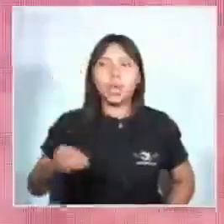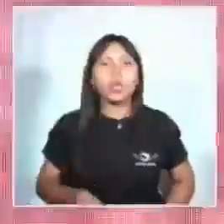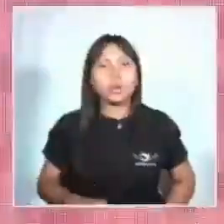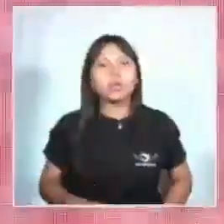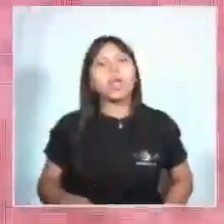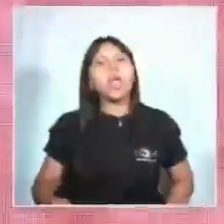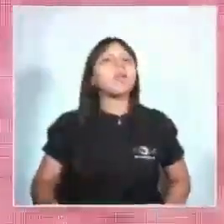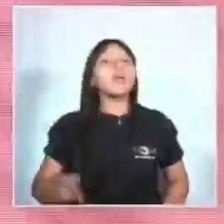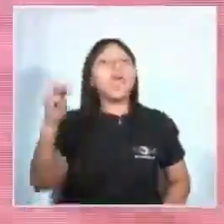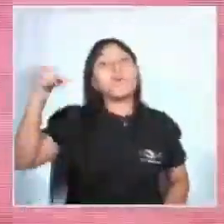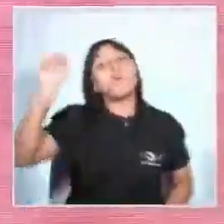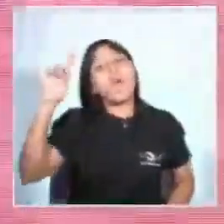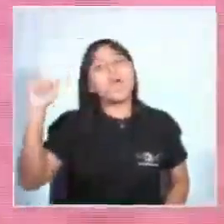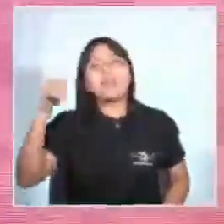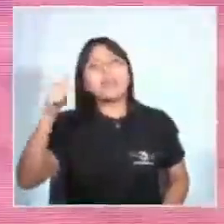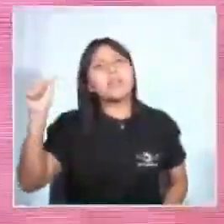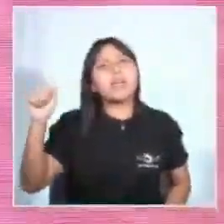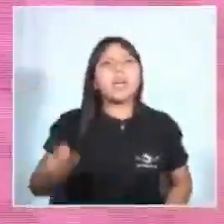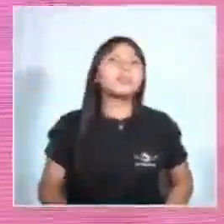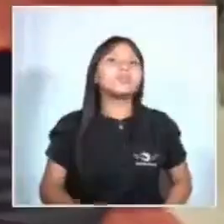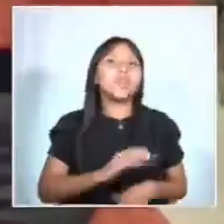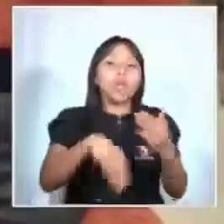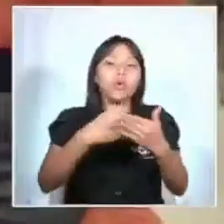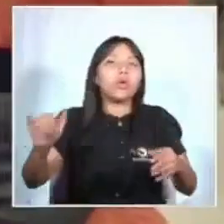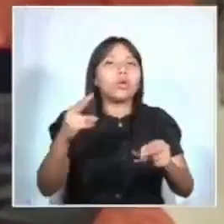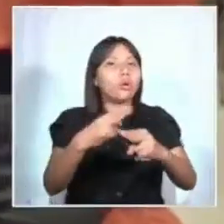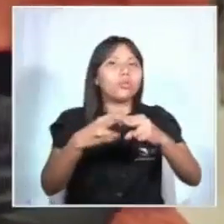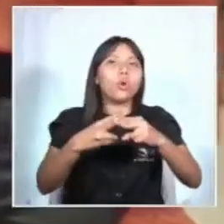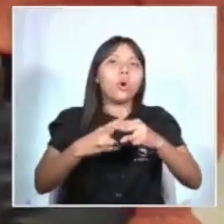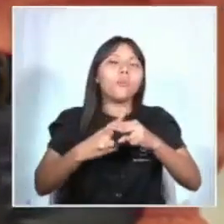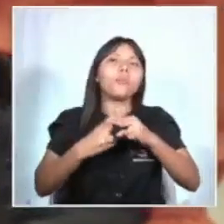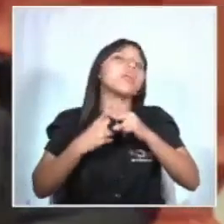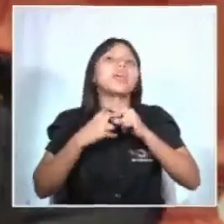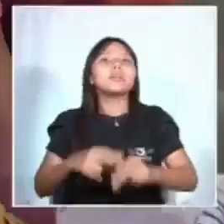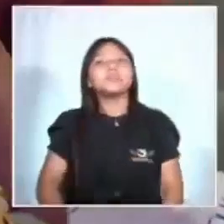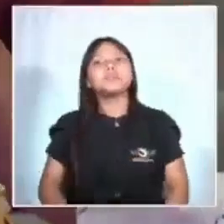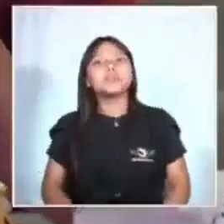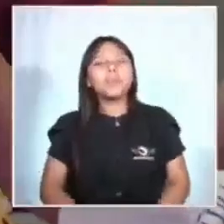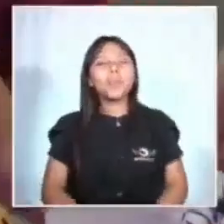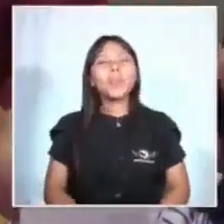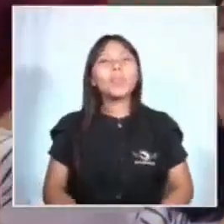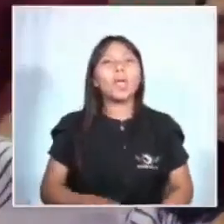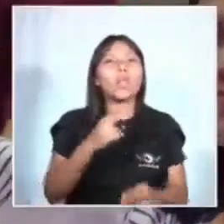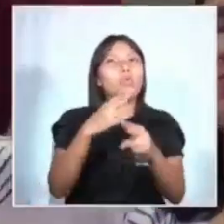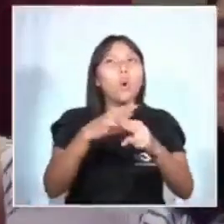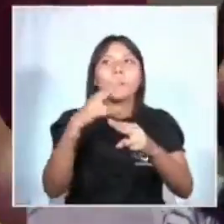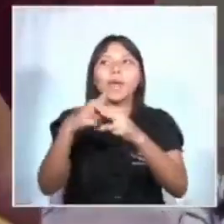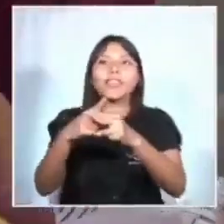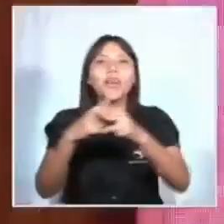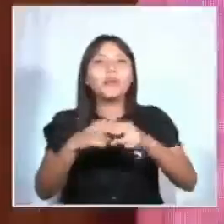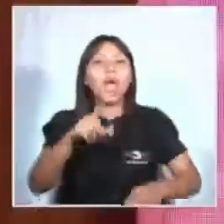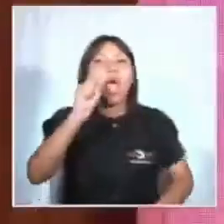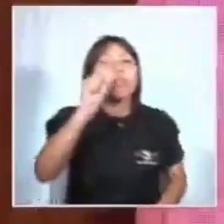María, Marta, Luisa, Natasha, Alejandra, Esperanza, Josefina, te